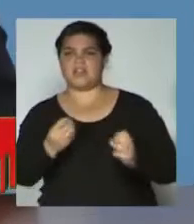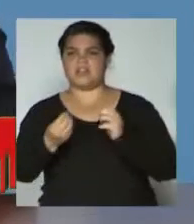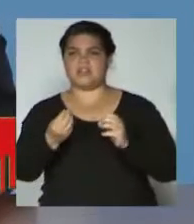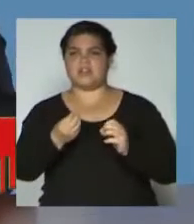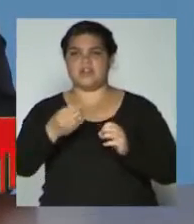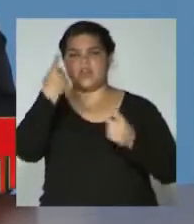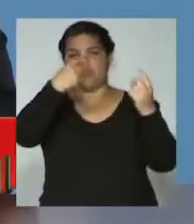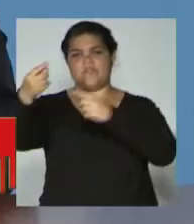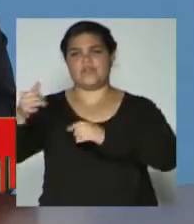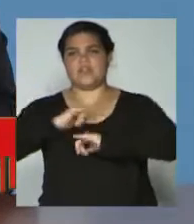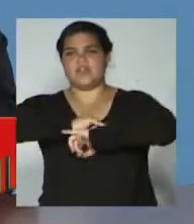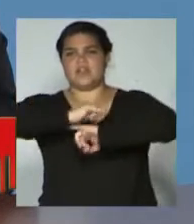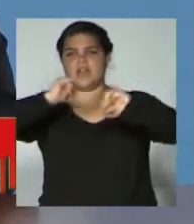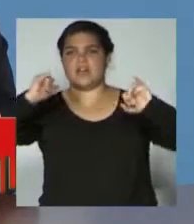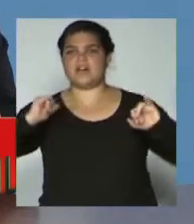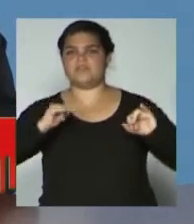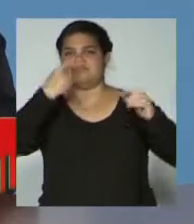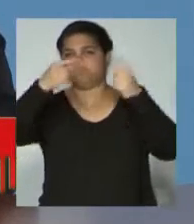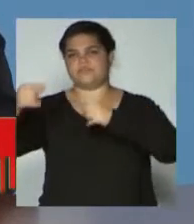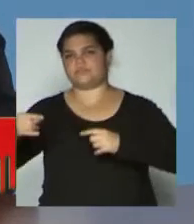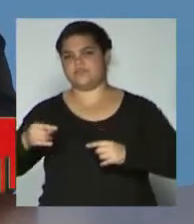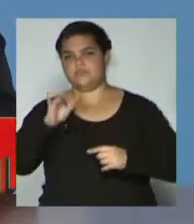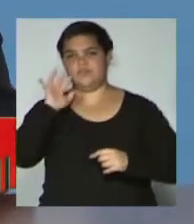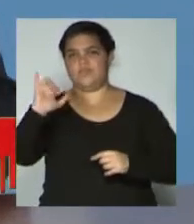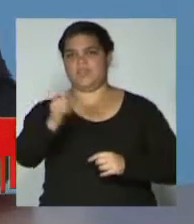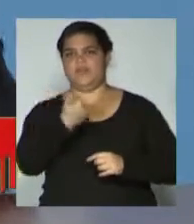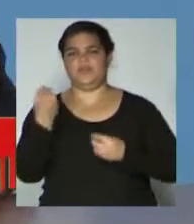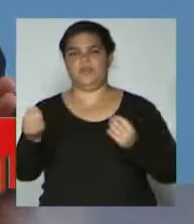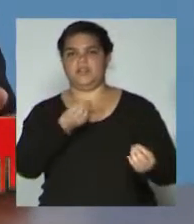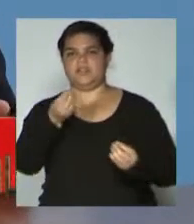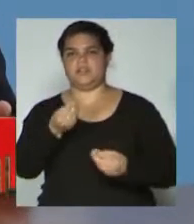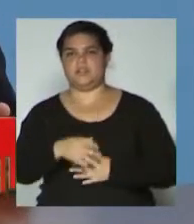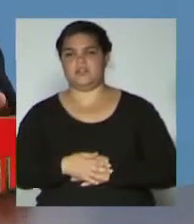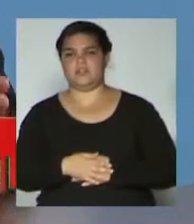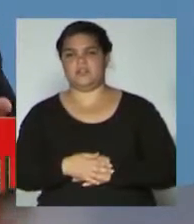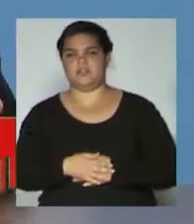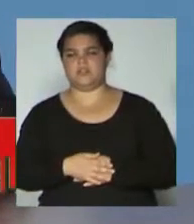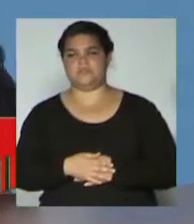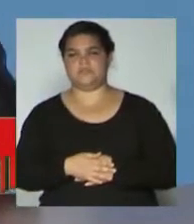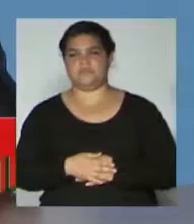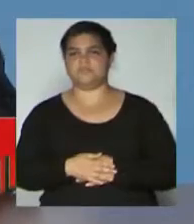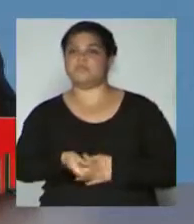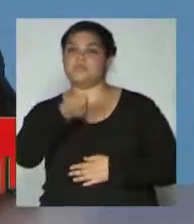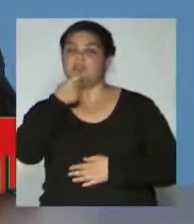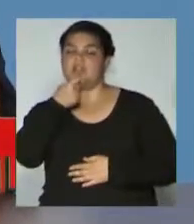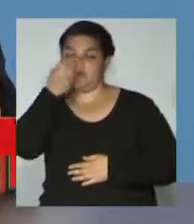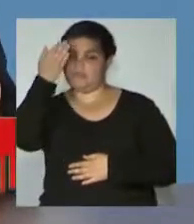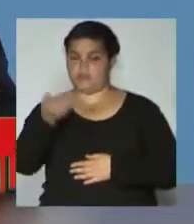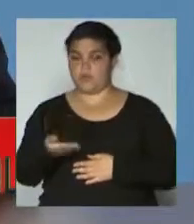diferentes campañas y hay un indicador muy claro. Sí. Cuando uno ve que la